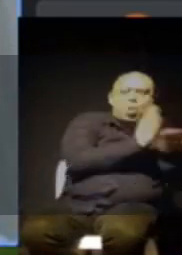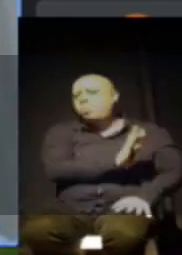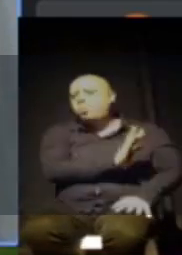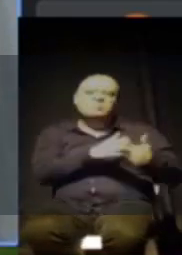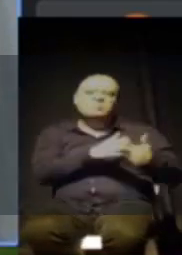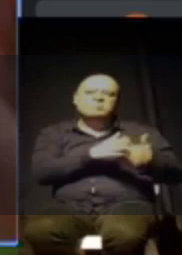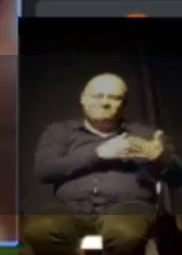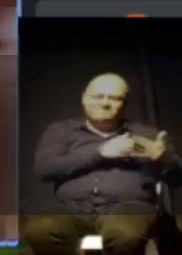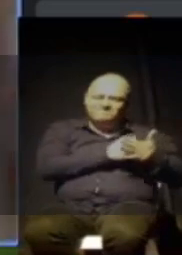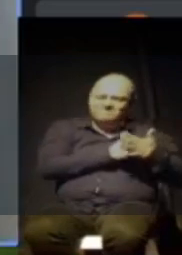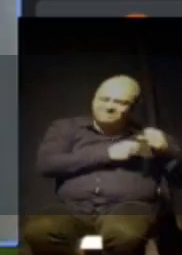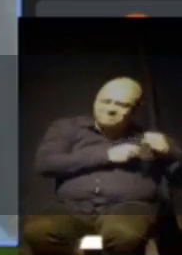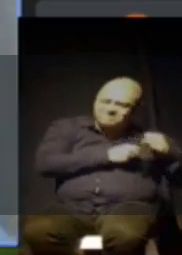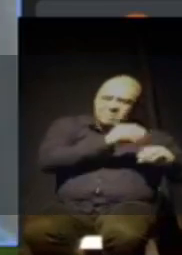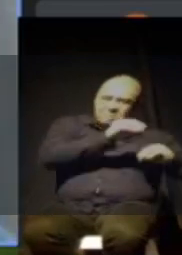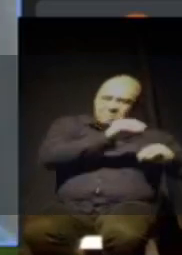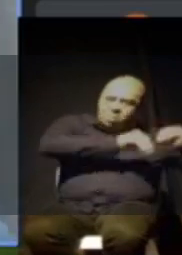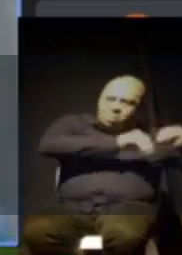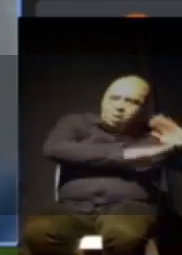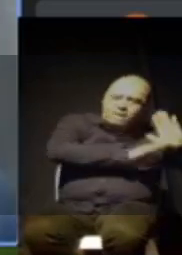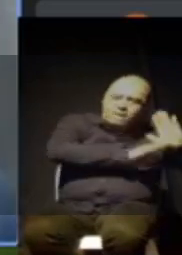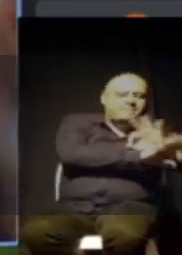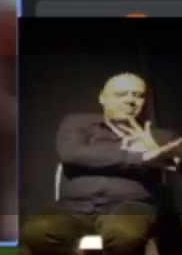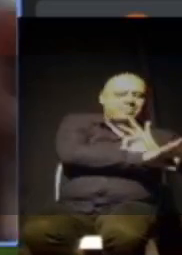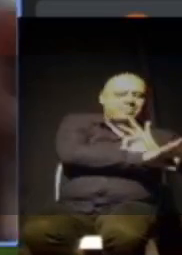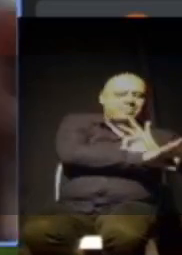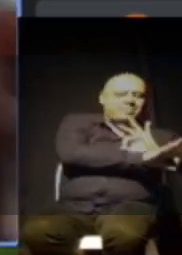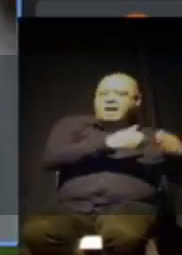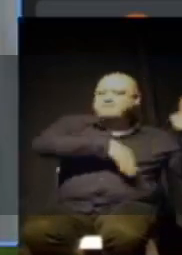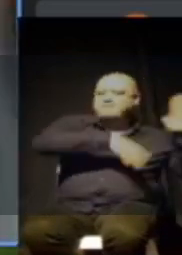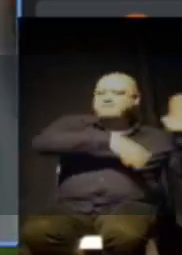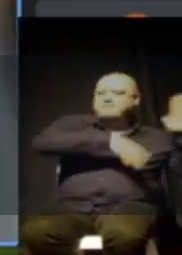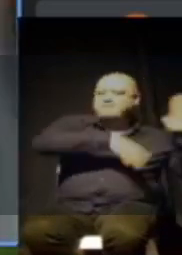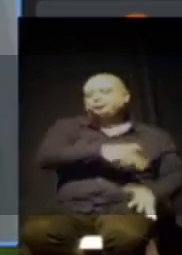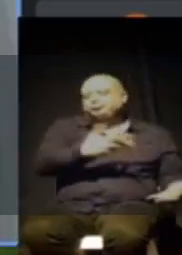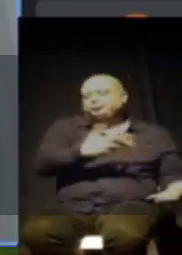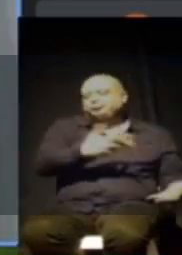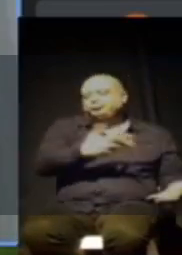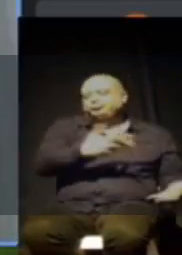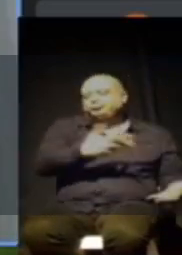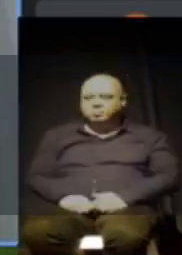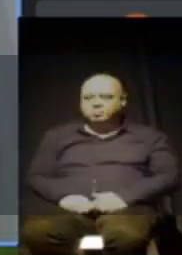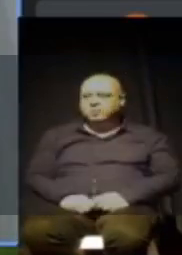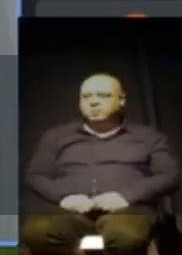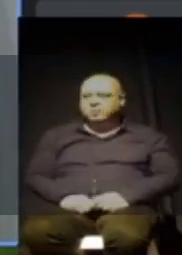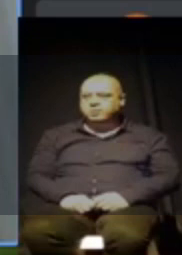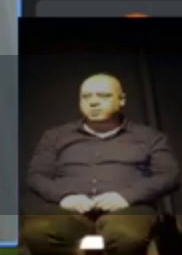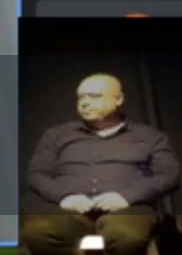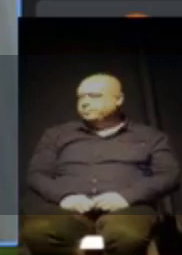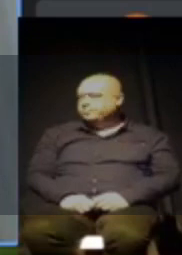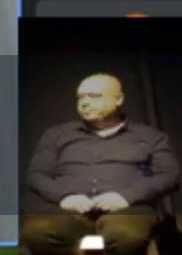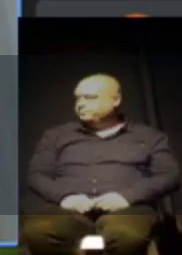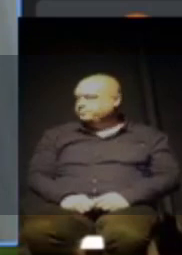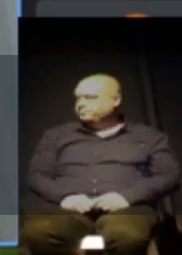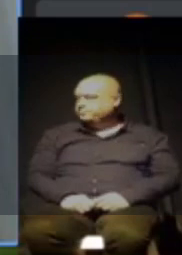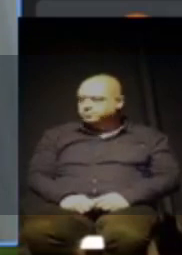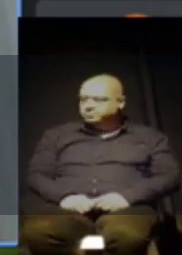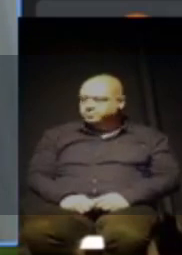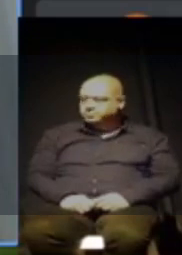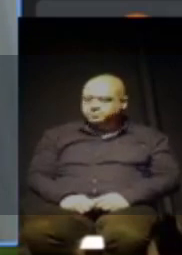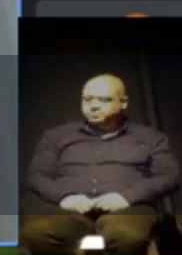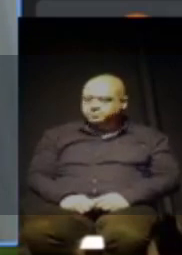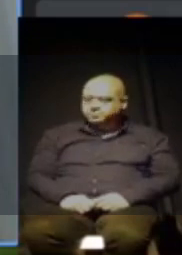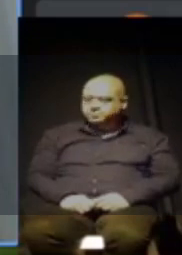educativo nacional, pese a que hayan algunos esfuerzos, pero que están permeados desde esa idea de una educación muy normativa, ¿no? En